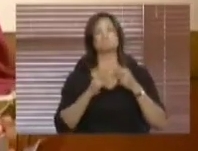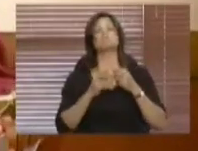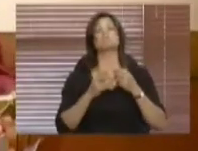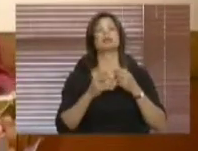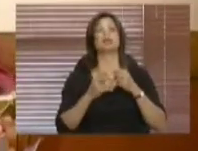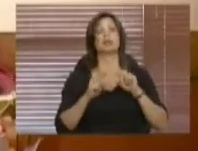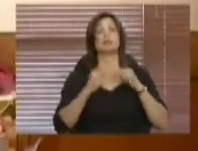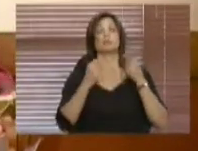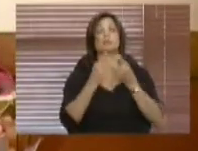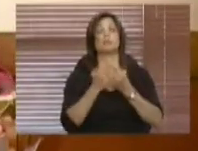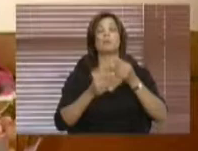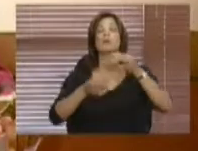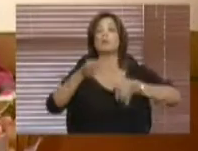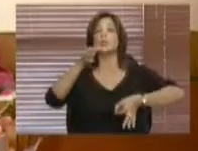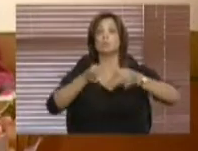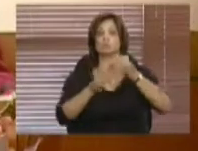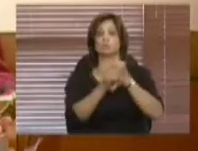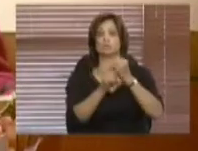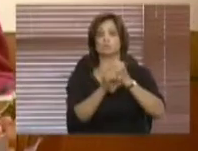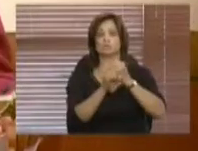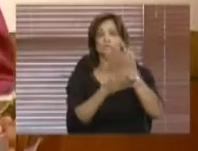el sector justicia es uno solo,